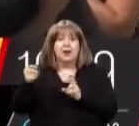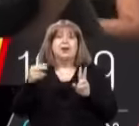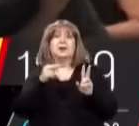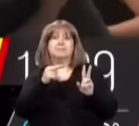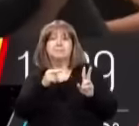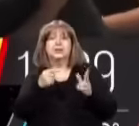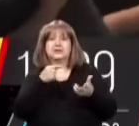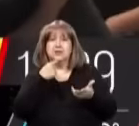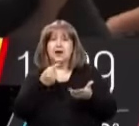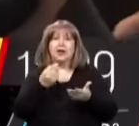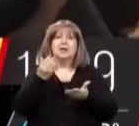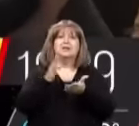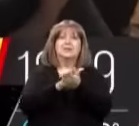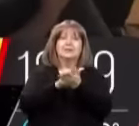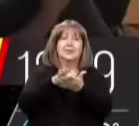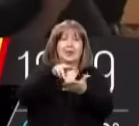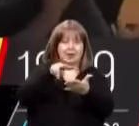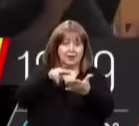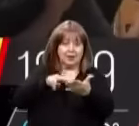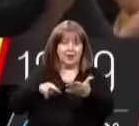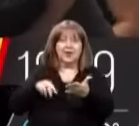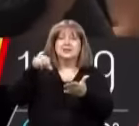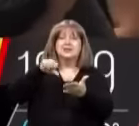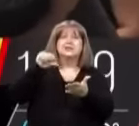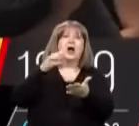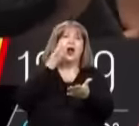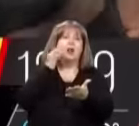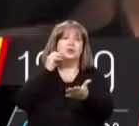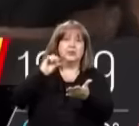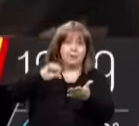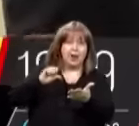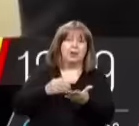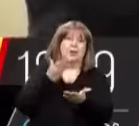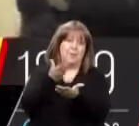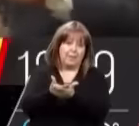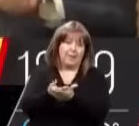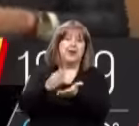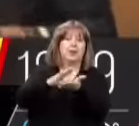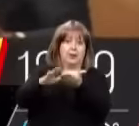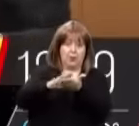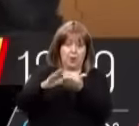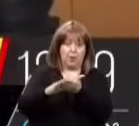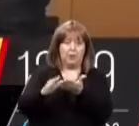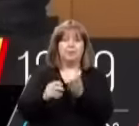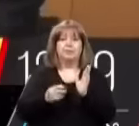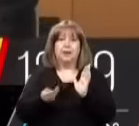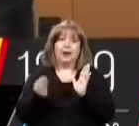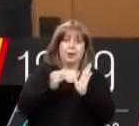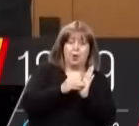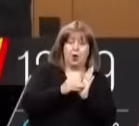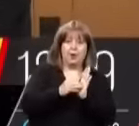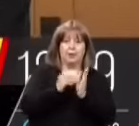si tiene que revertir la situación lo va a hacer. Silvia, con respecto a que permanecen juntas por lo menos cumpliendo esta